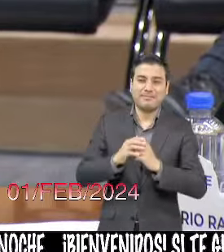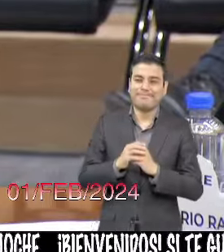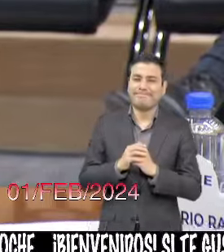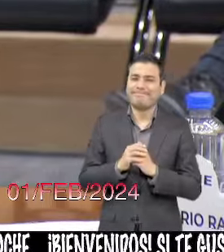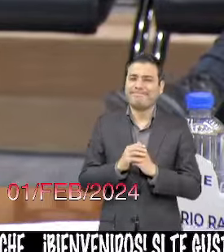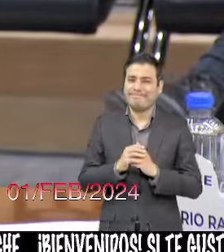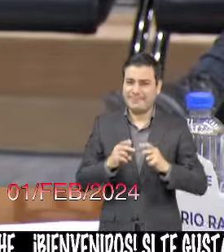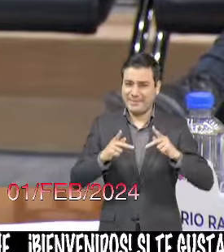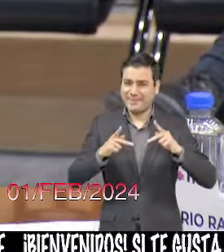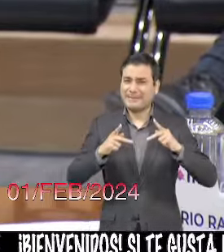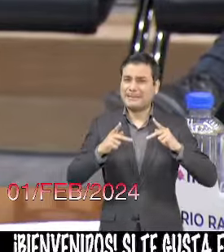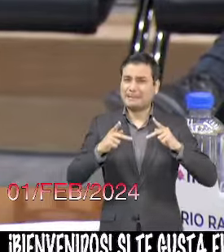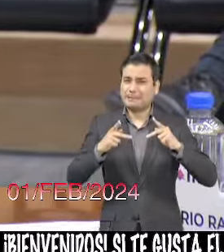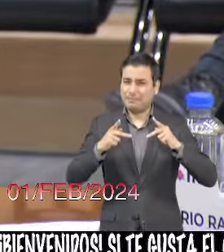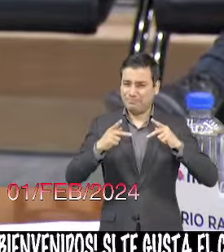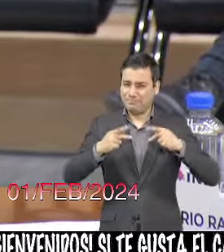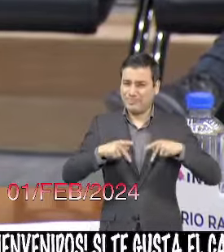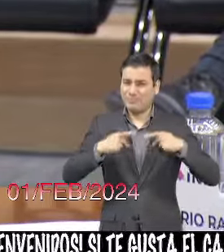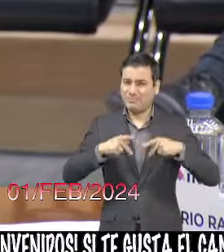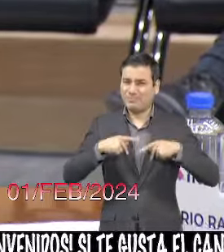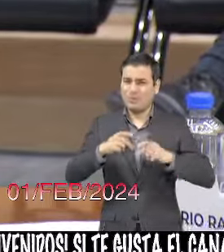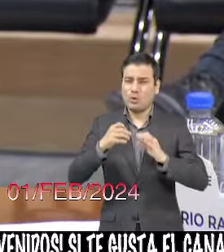social generalizada